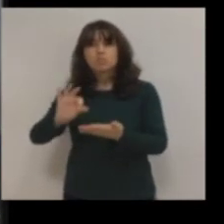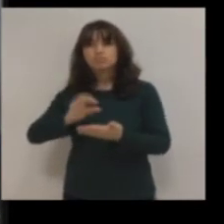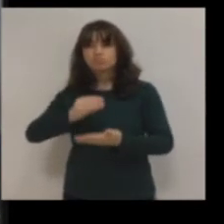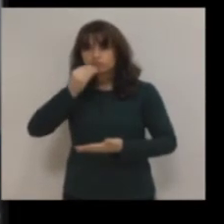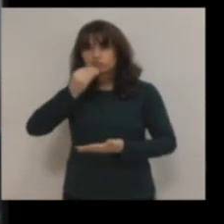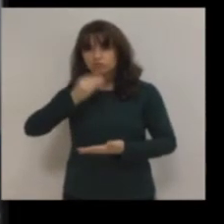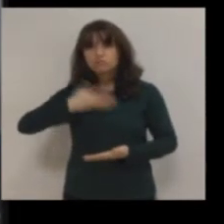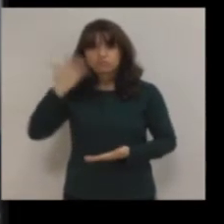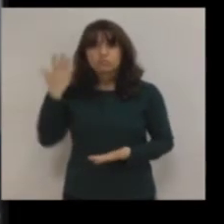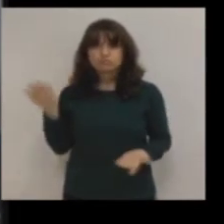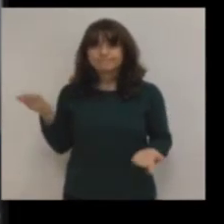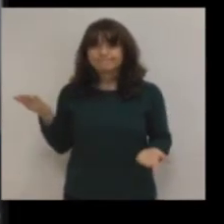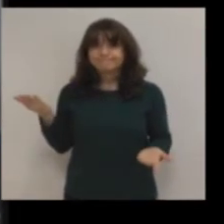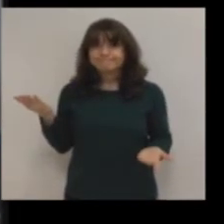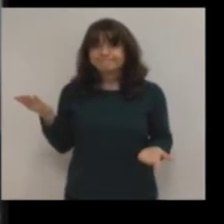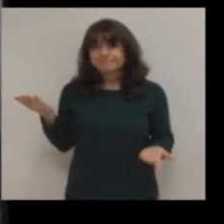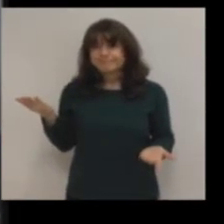bueno.